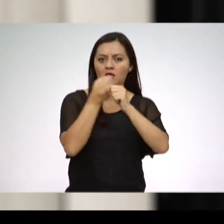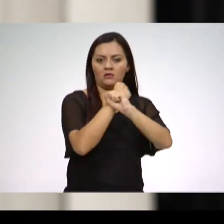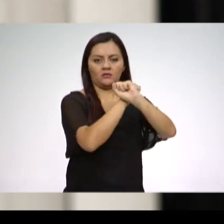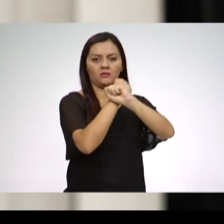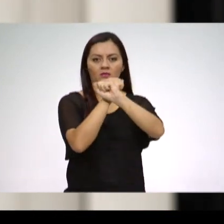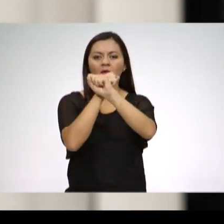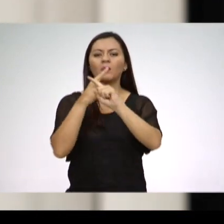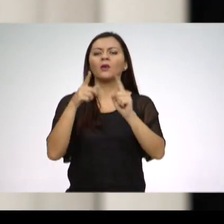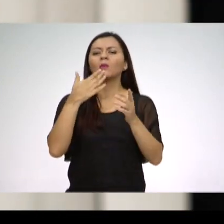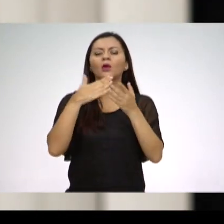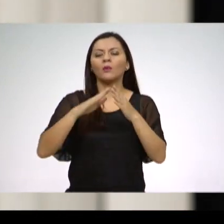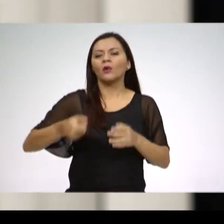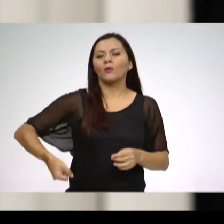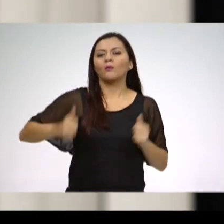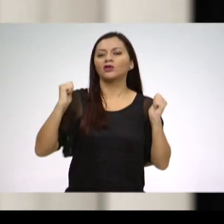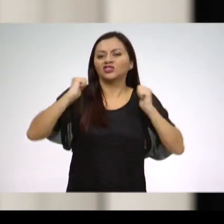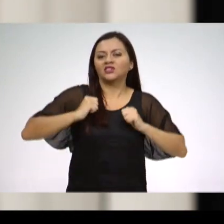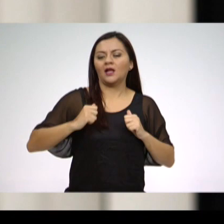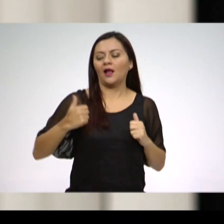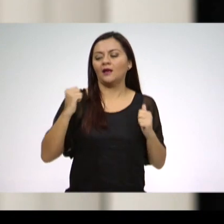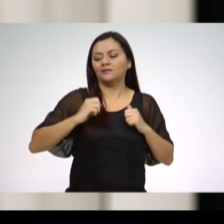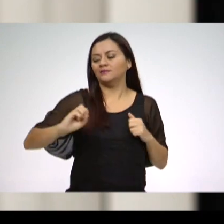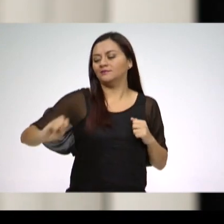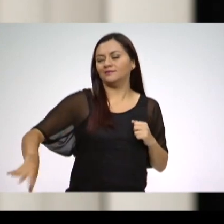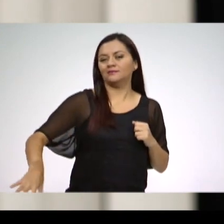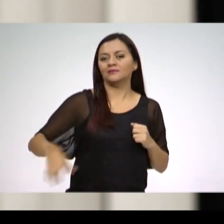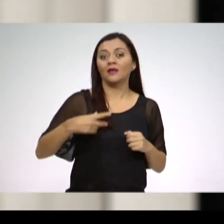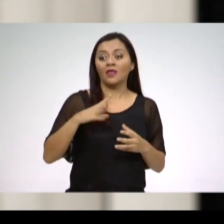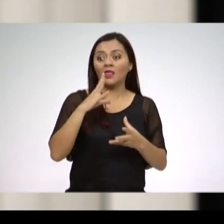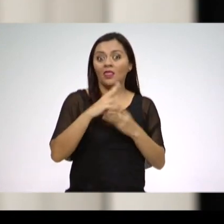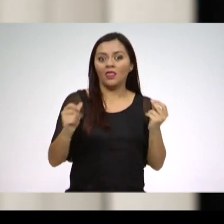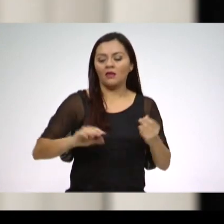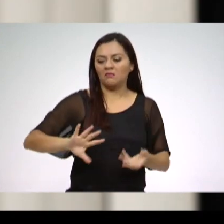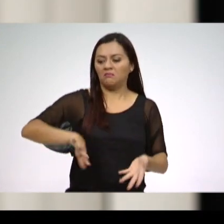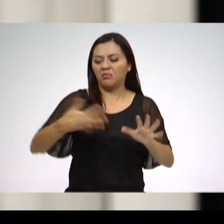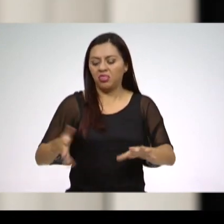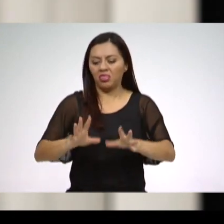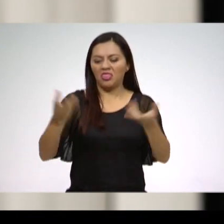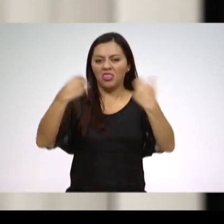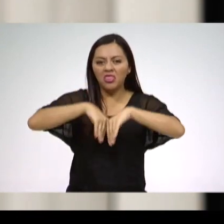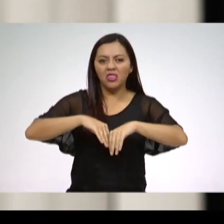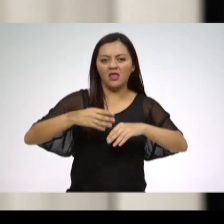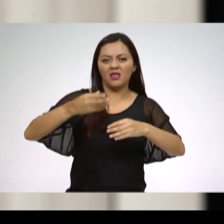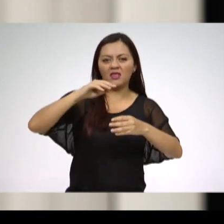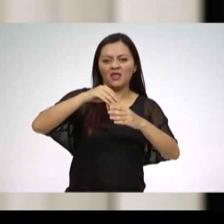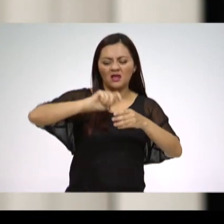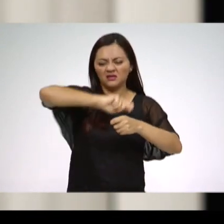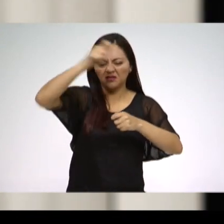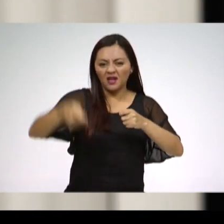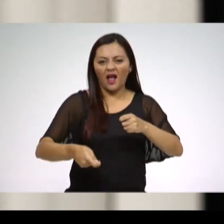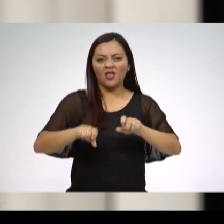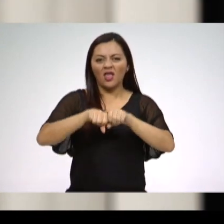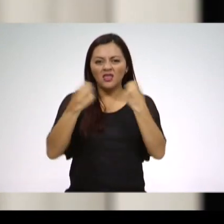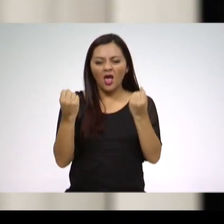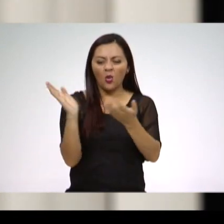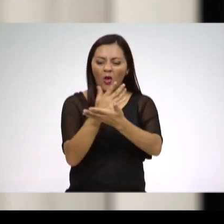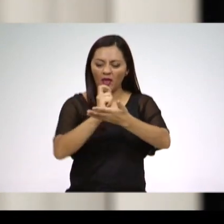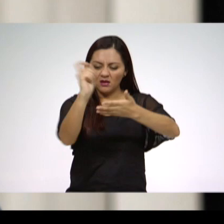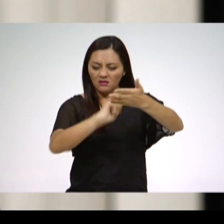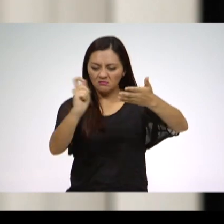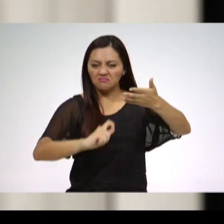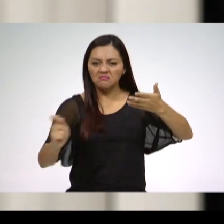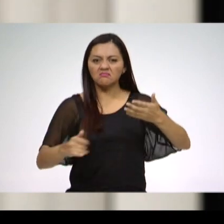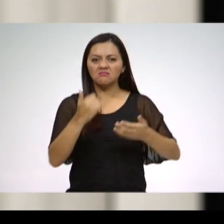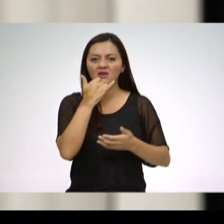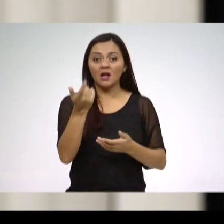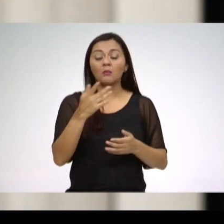de la maleta, ¿no? Dejas la maleta, te descuidas y te dan la vuelta a la maleta, te meten los cuadernos, te cierran. En algunos casos te esconden. A